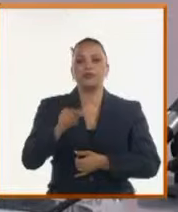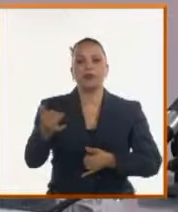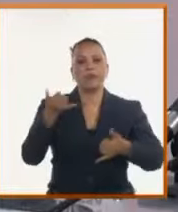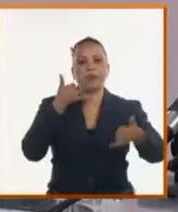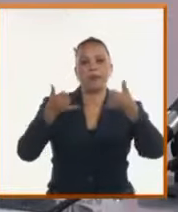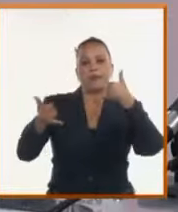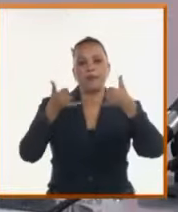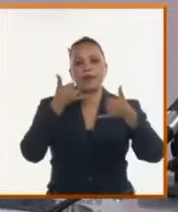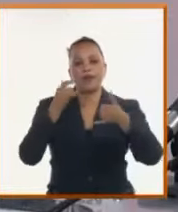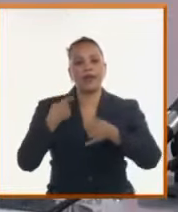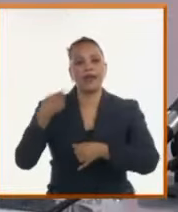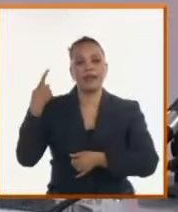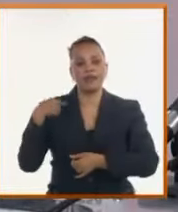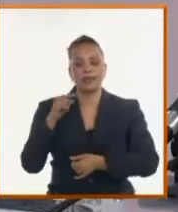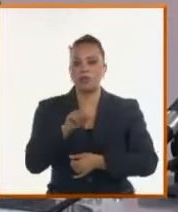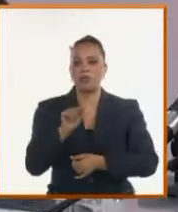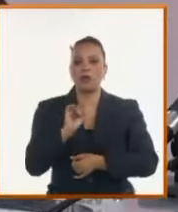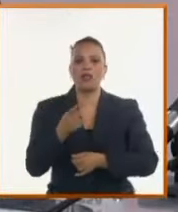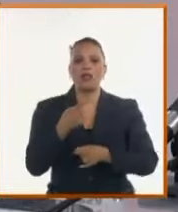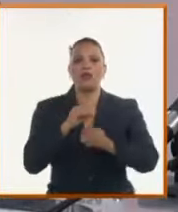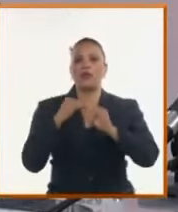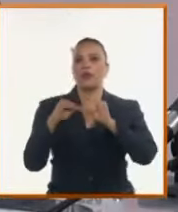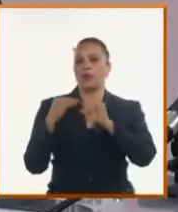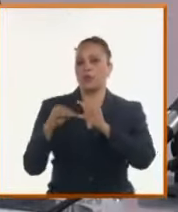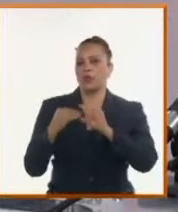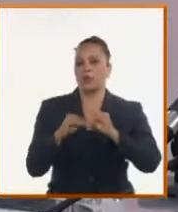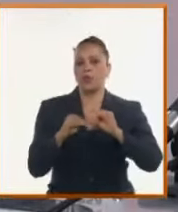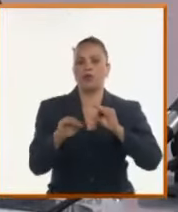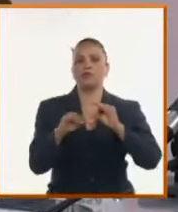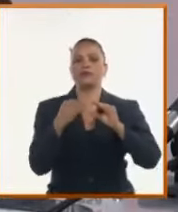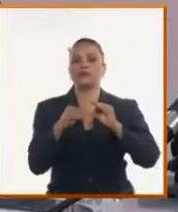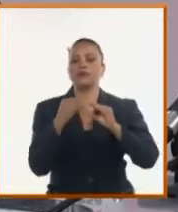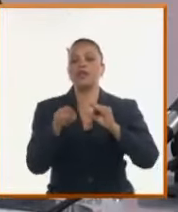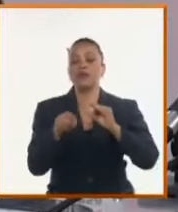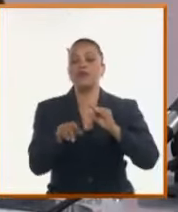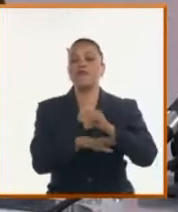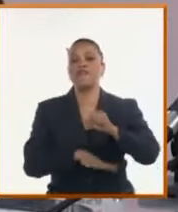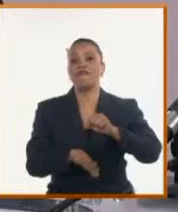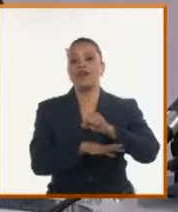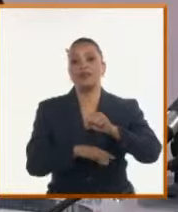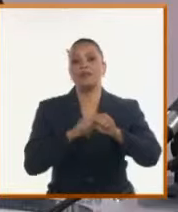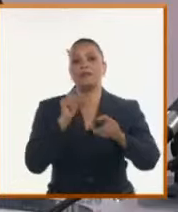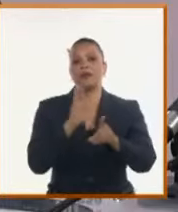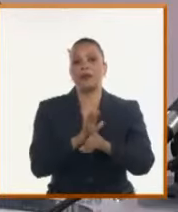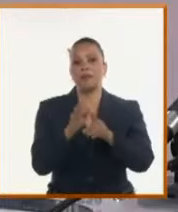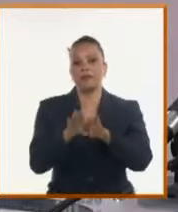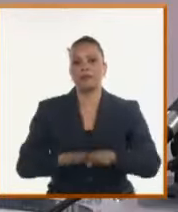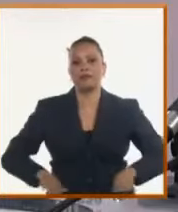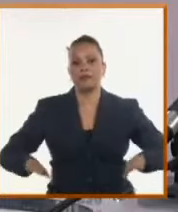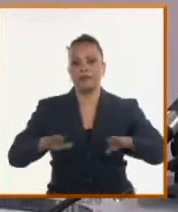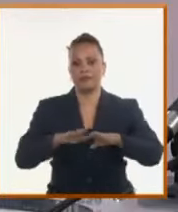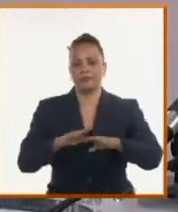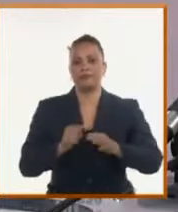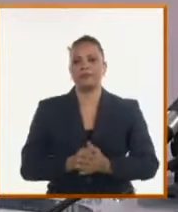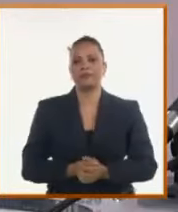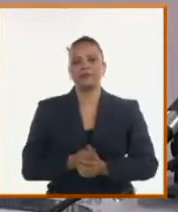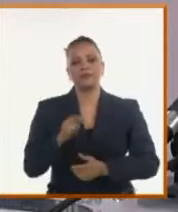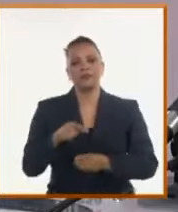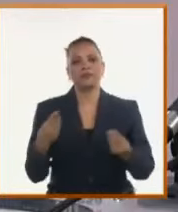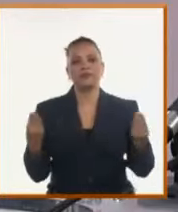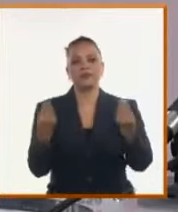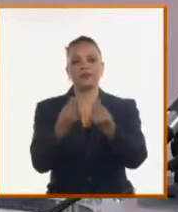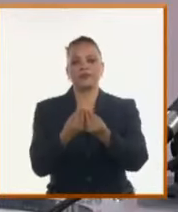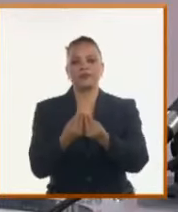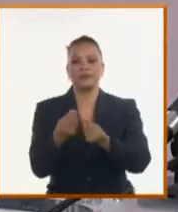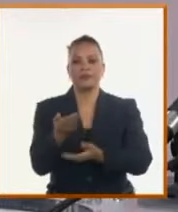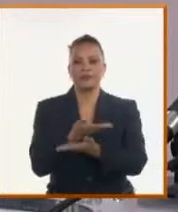jornada de ayer así como varios correos que nos servirán de base para esta emisión de hoy que tengo el placer Pues